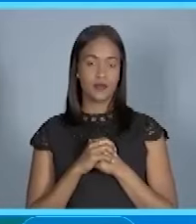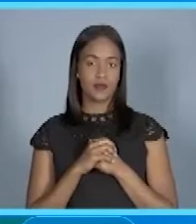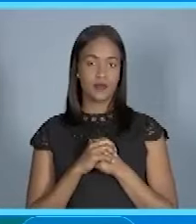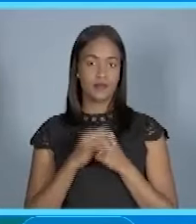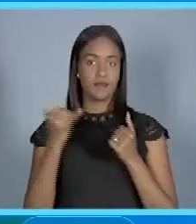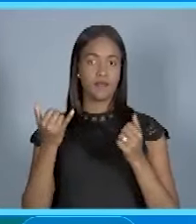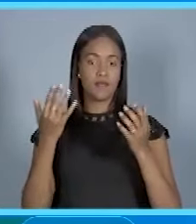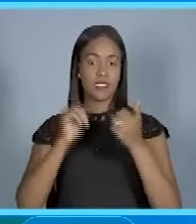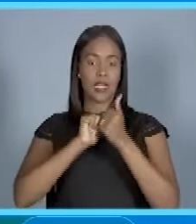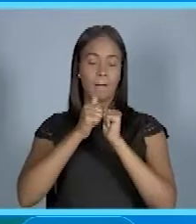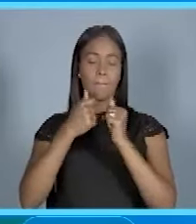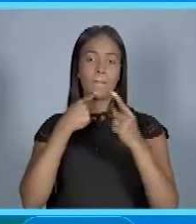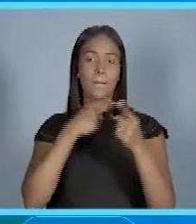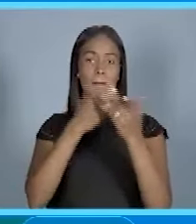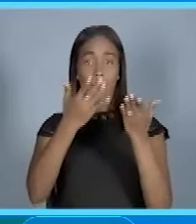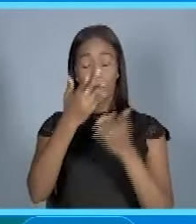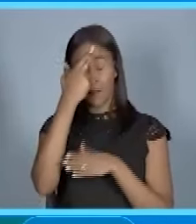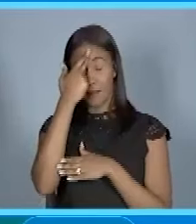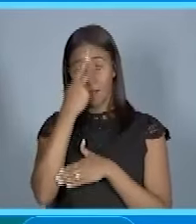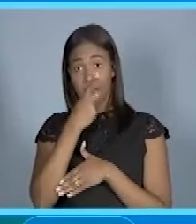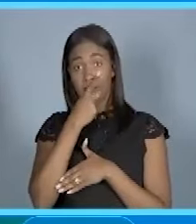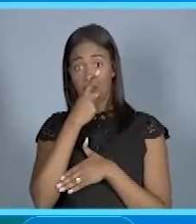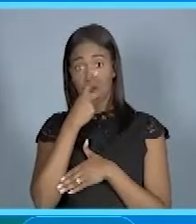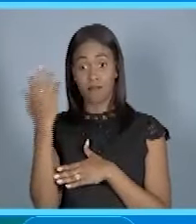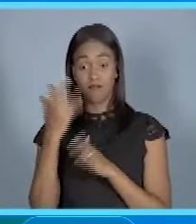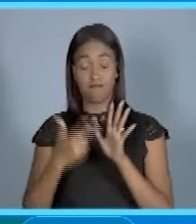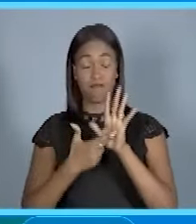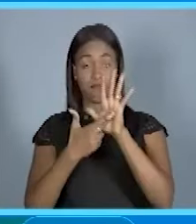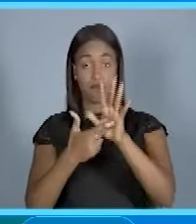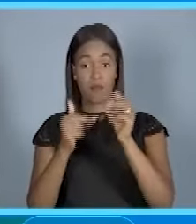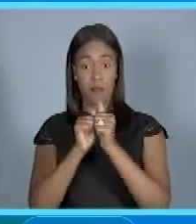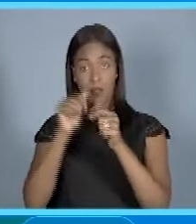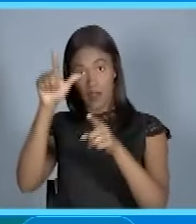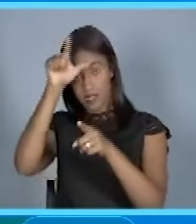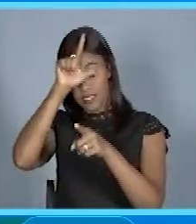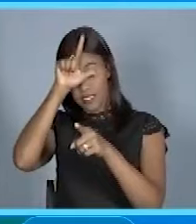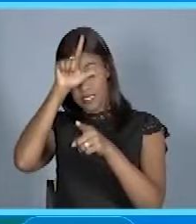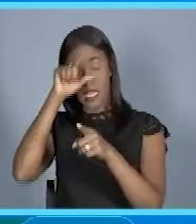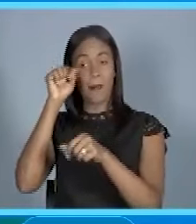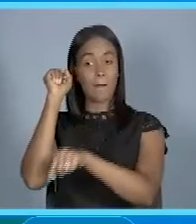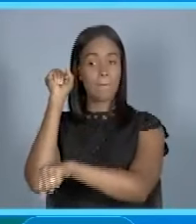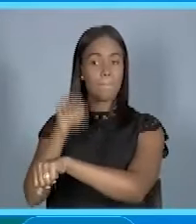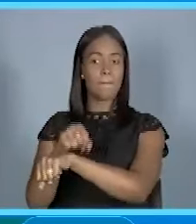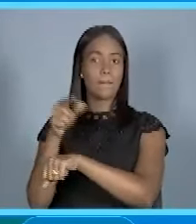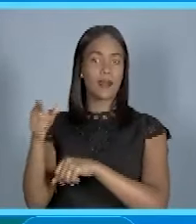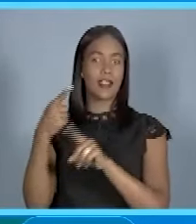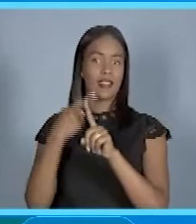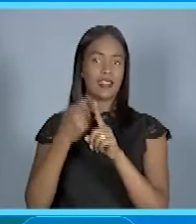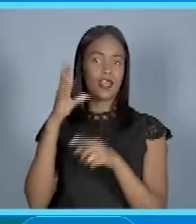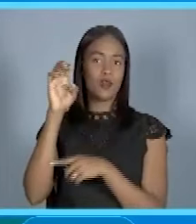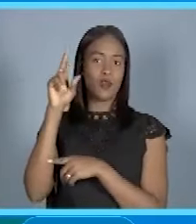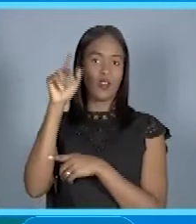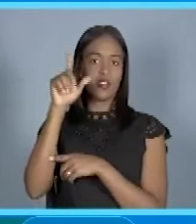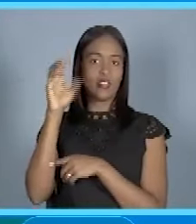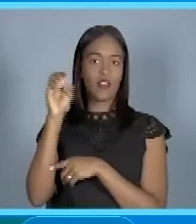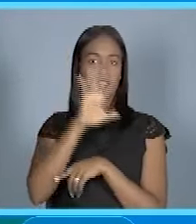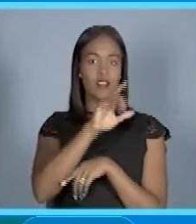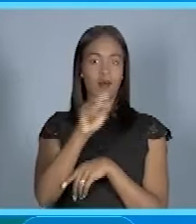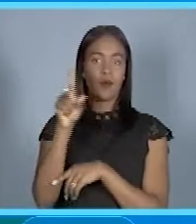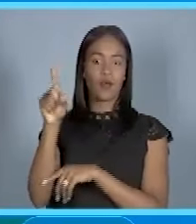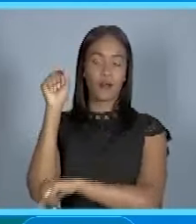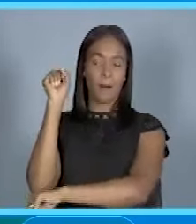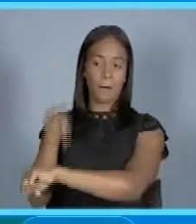Vamos ahora a las deportivas. República Dominicana, representada por Tigres del Licey, vencieron a los Wildcats de Curazao 5-1 en